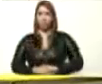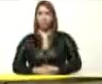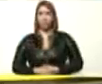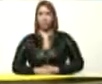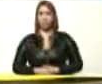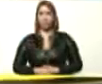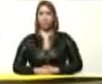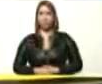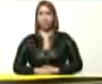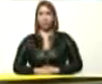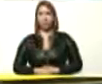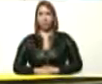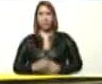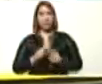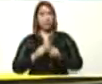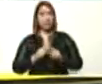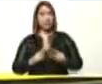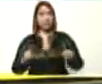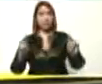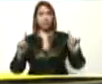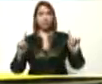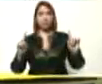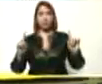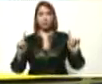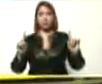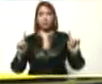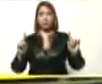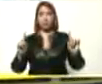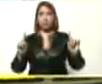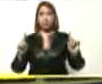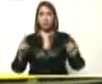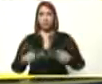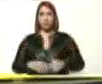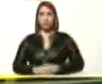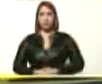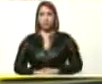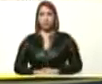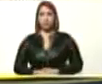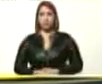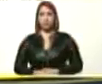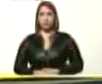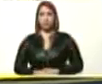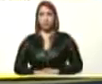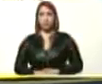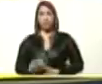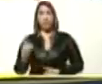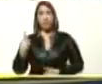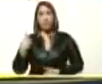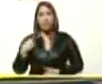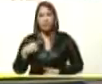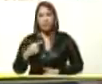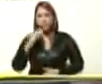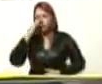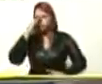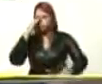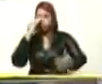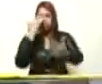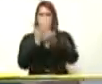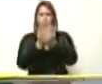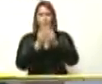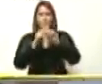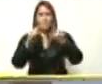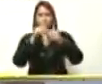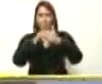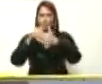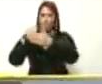era, muy distinta, a las que, teníamos, que enfrentar, para la elección,